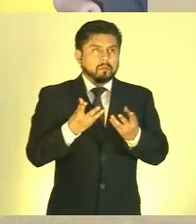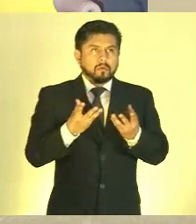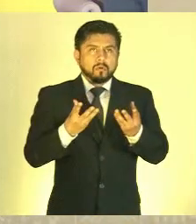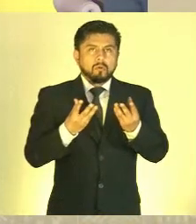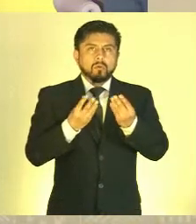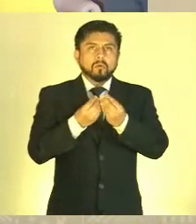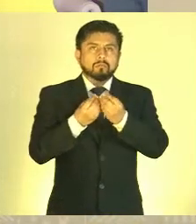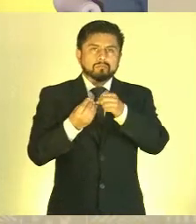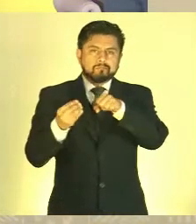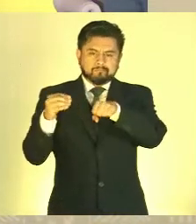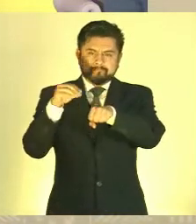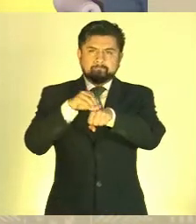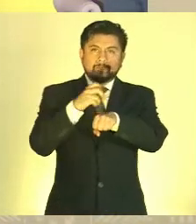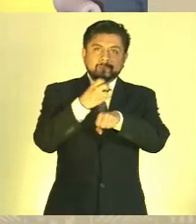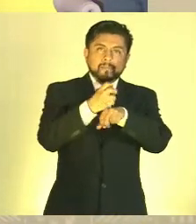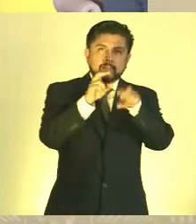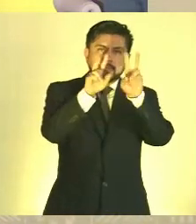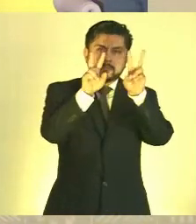todo. Y